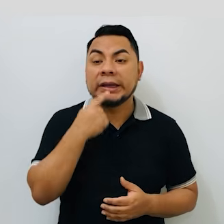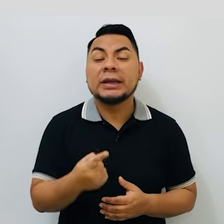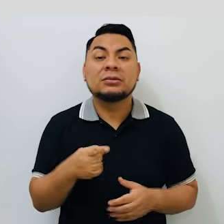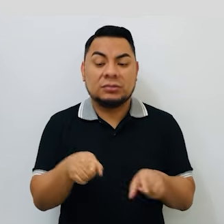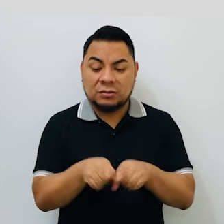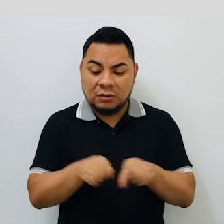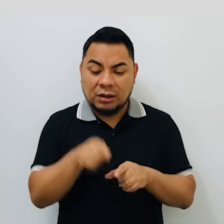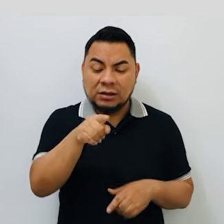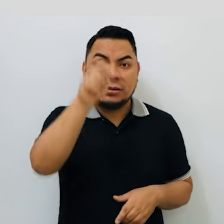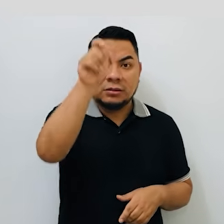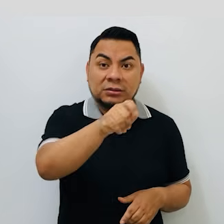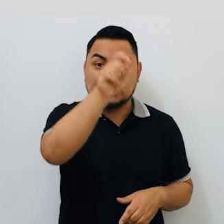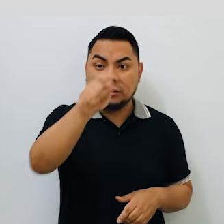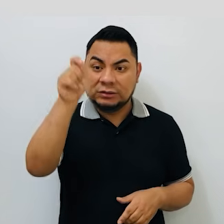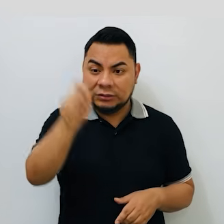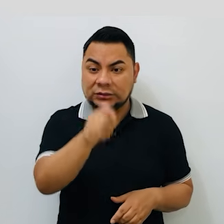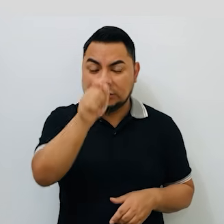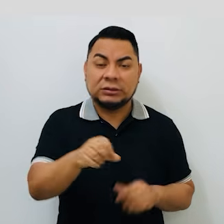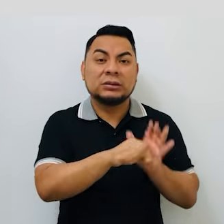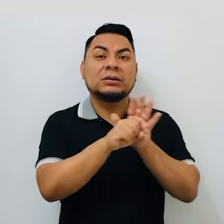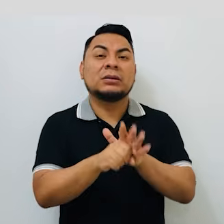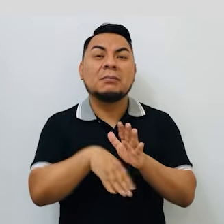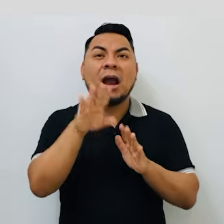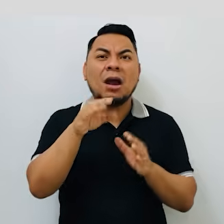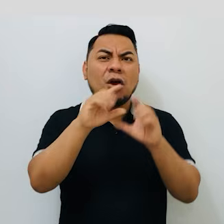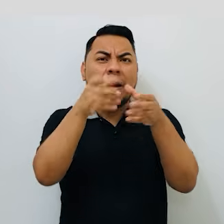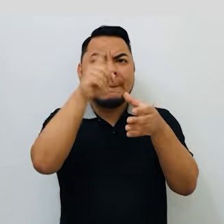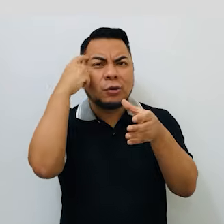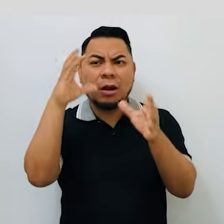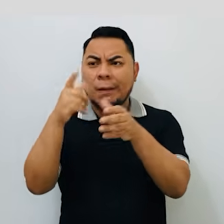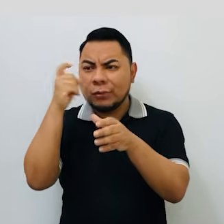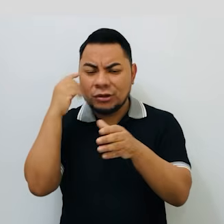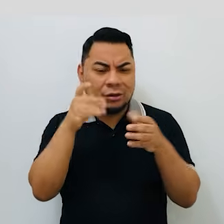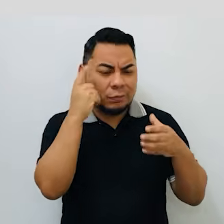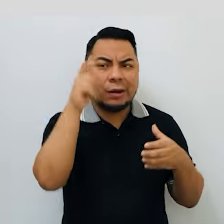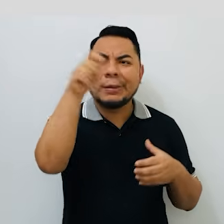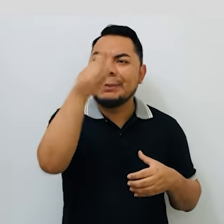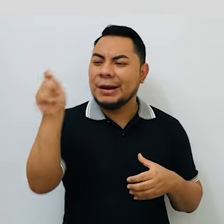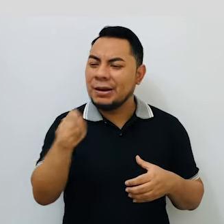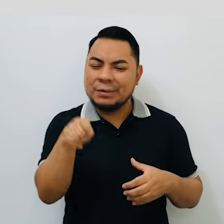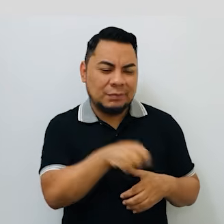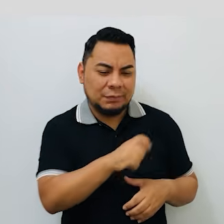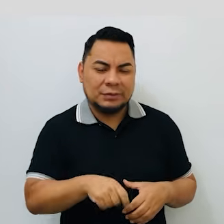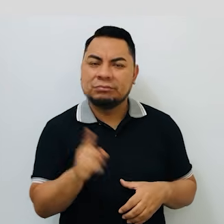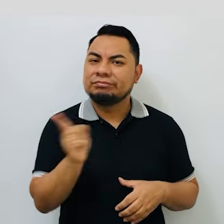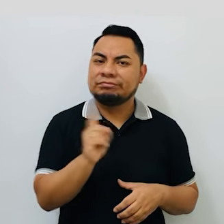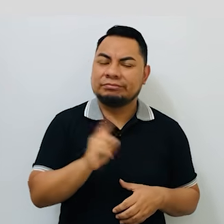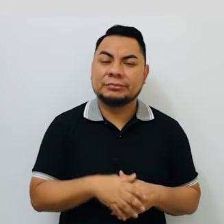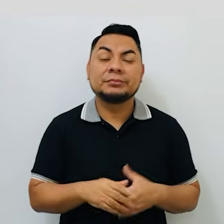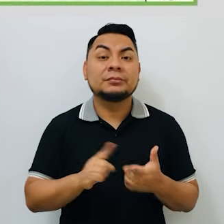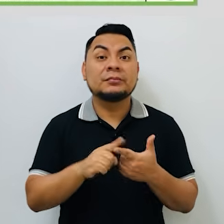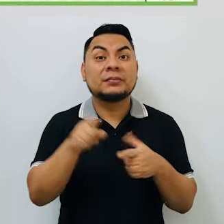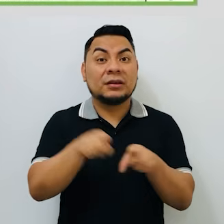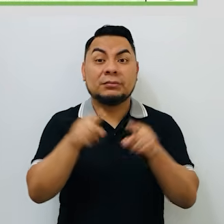se marcó en una misma columna de la cédula el símbolo de más de una organización política. Si el cruce de las líneas